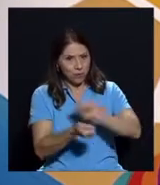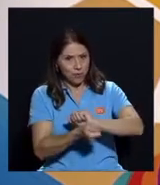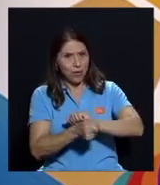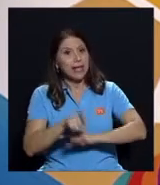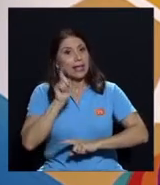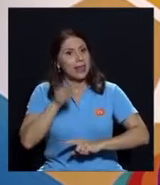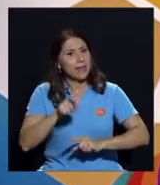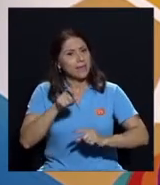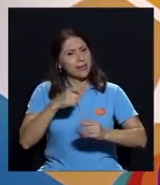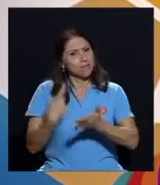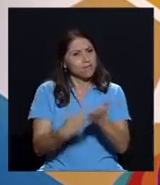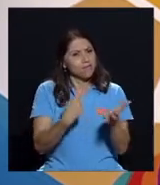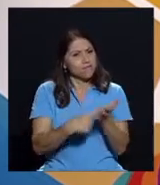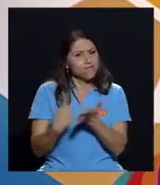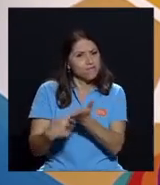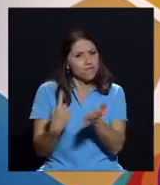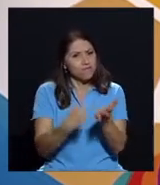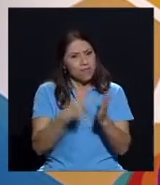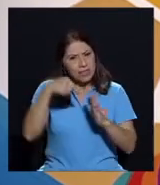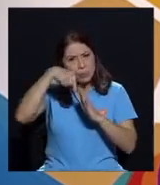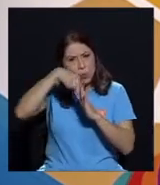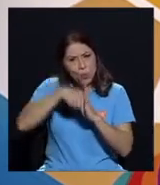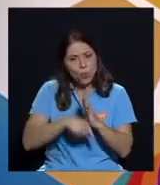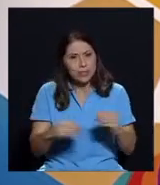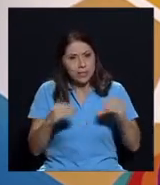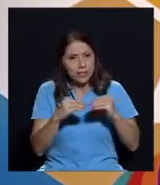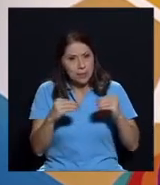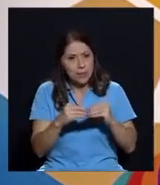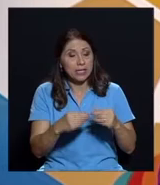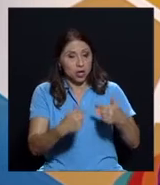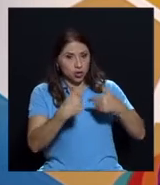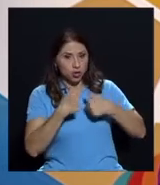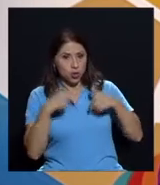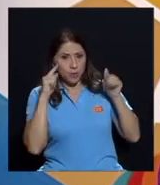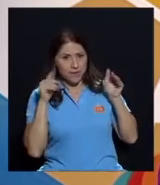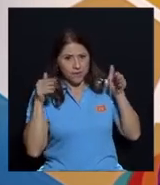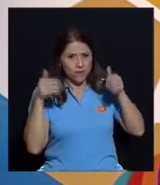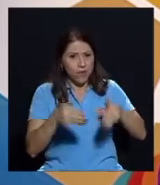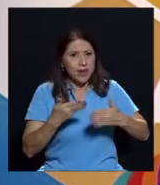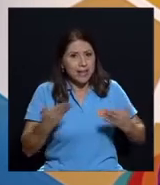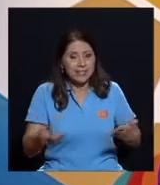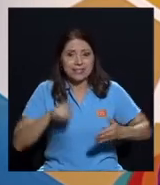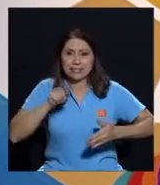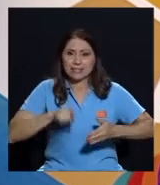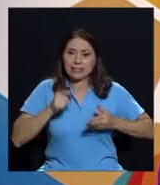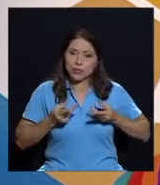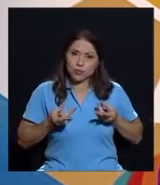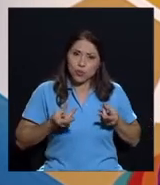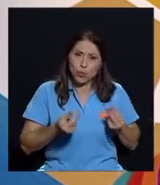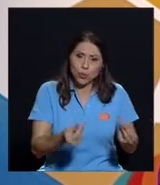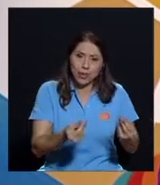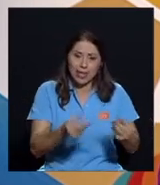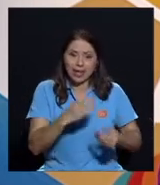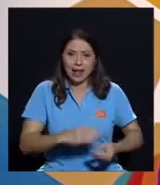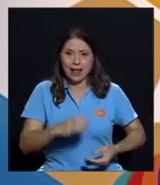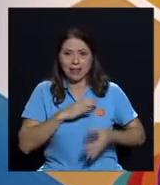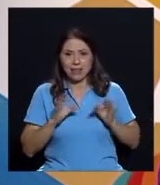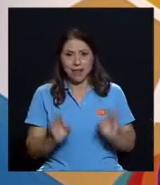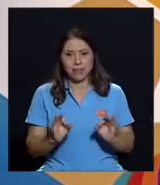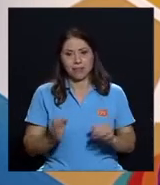y debe profundizarse más hacia dónde va eso yo me enfoqué necesitamos agilidad y calidad